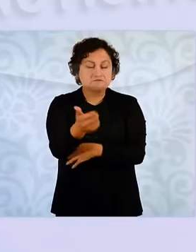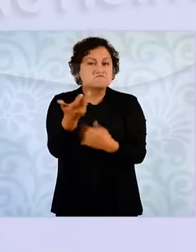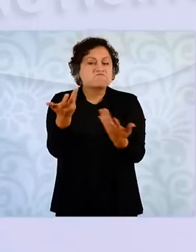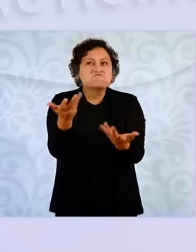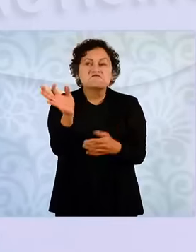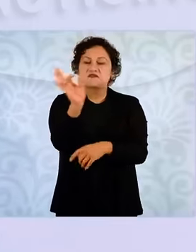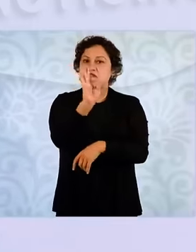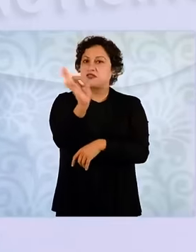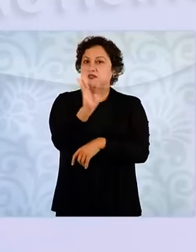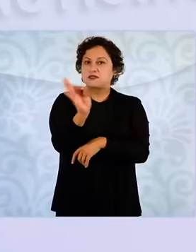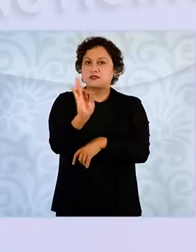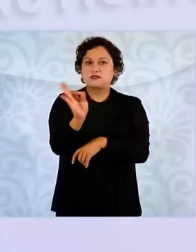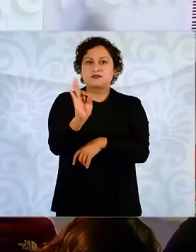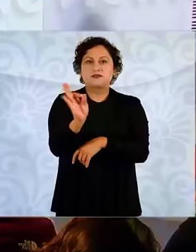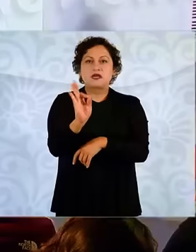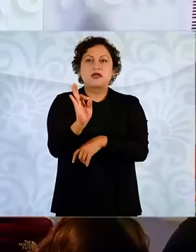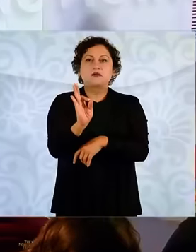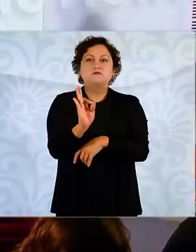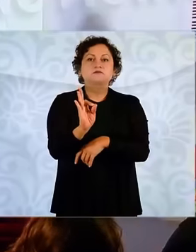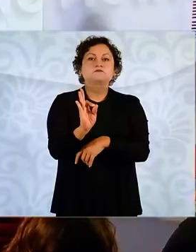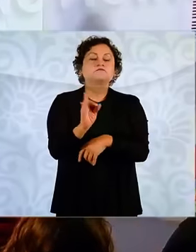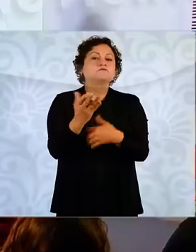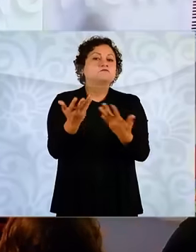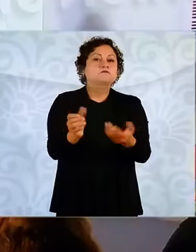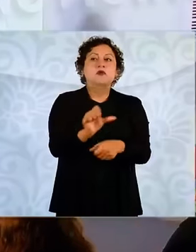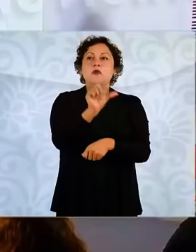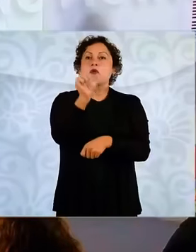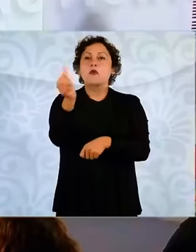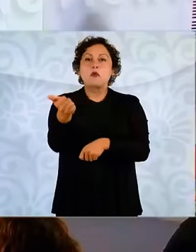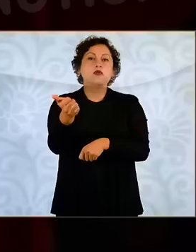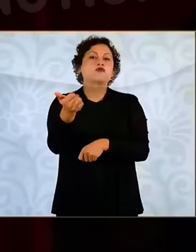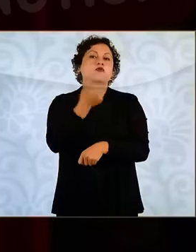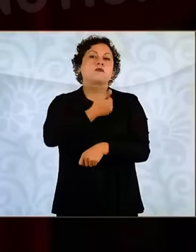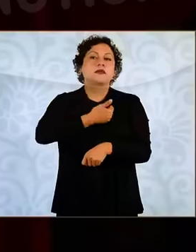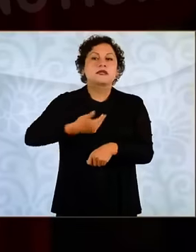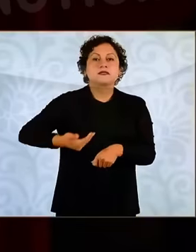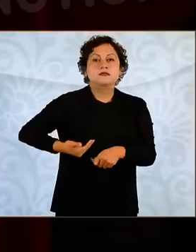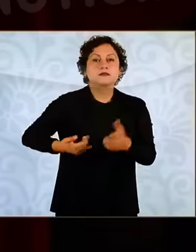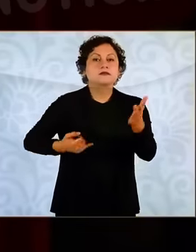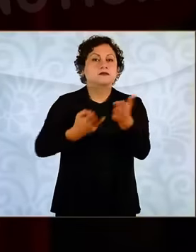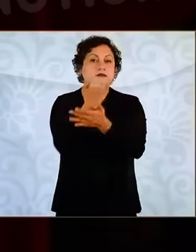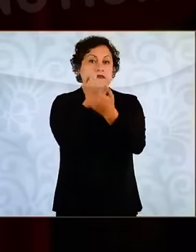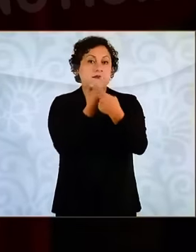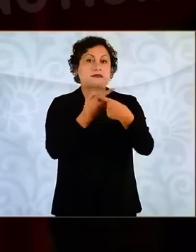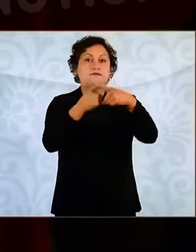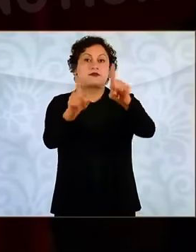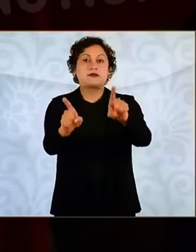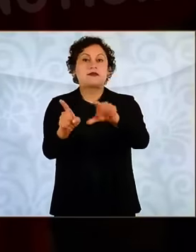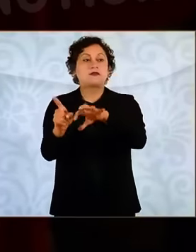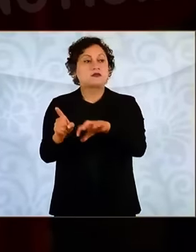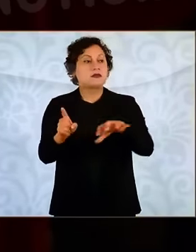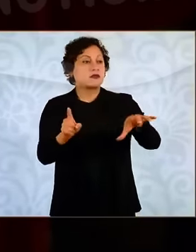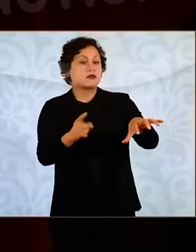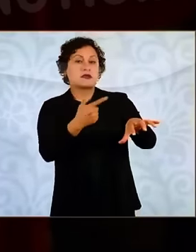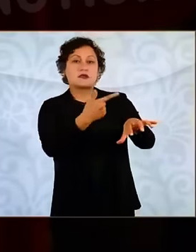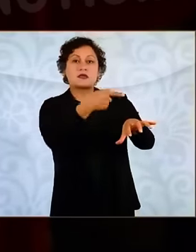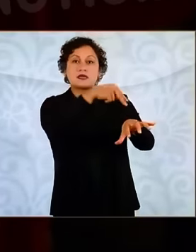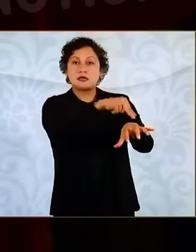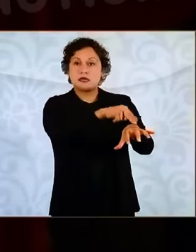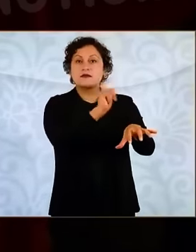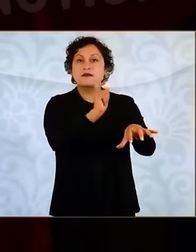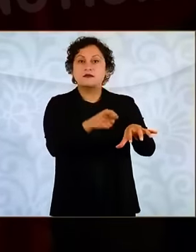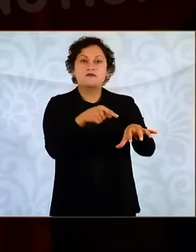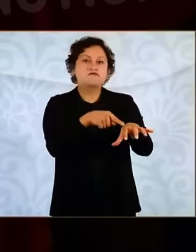lo que decidiera el siguiente presidente o presidenta, pues entonces, como fue con la Policía